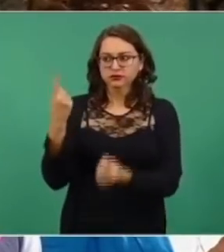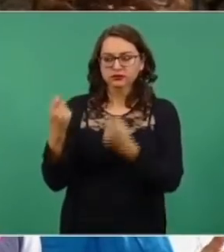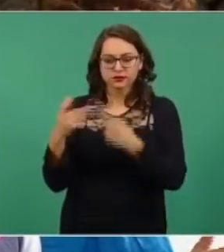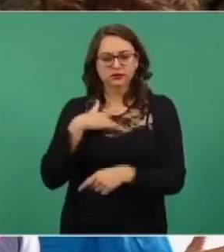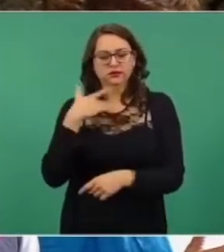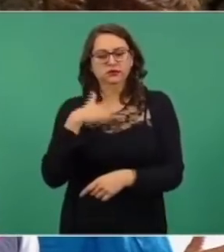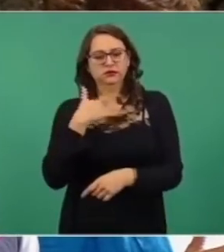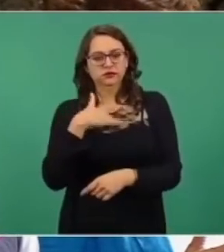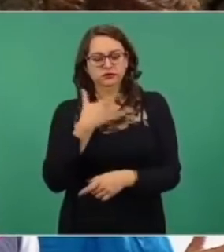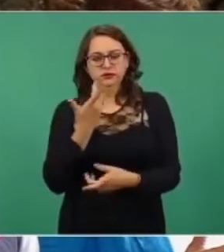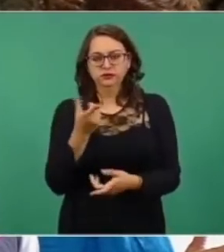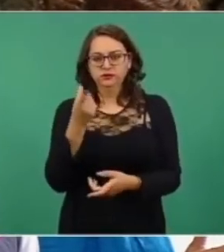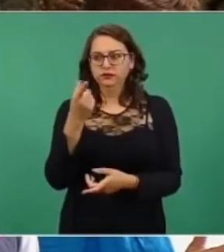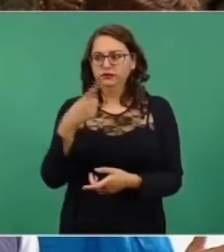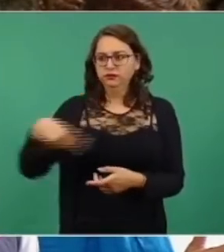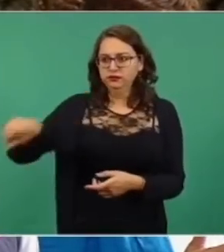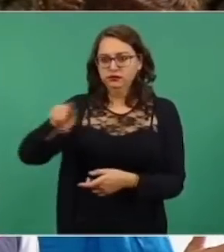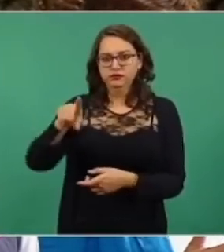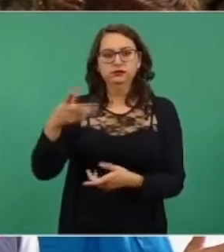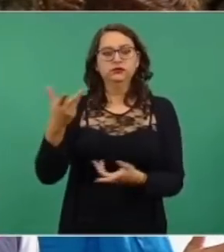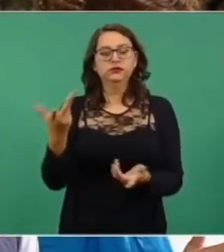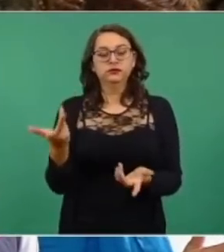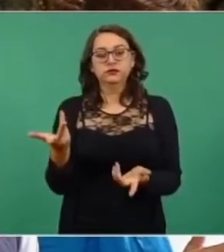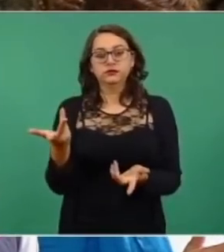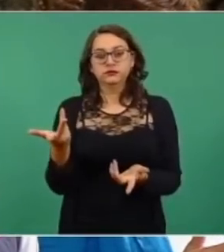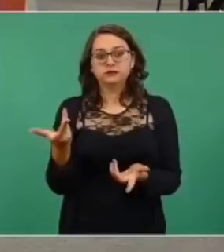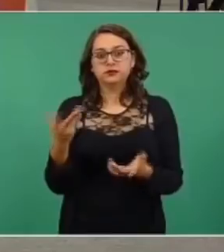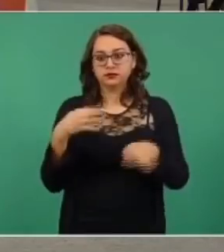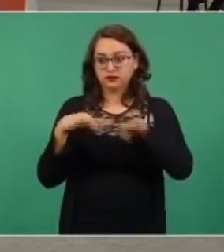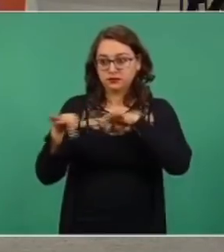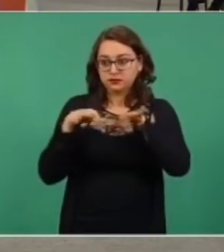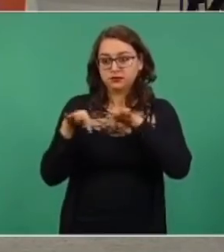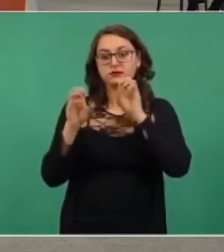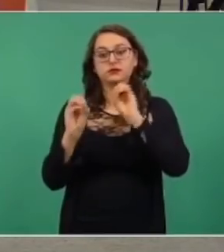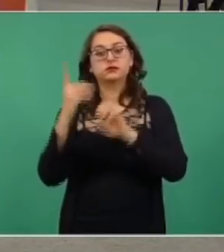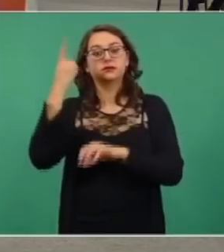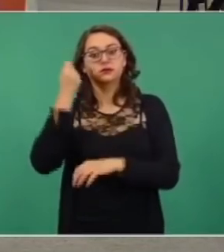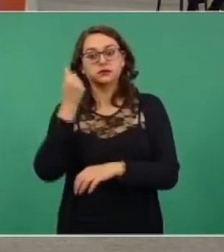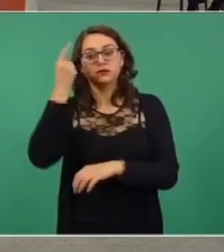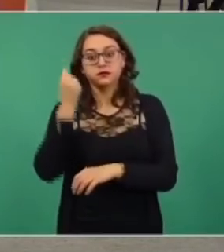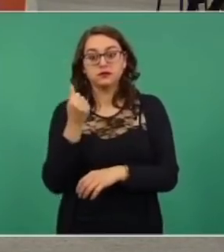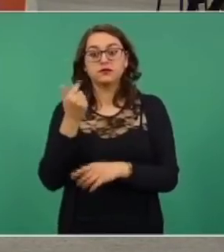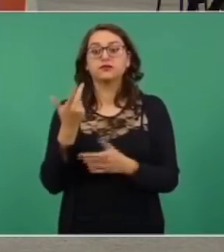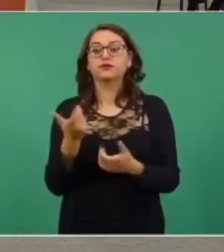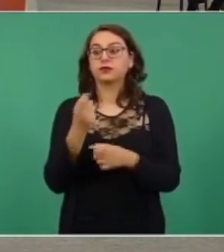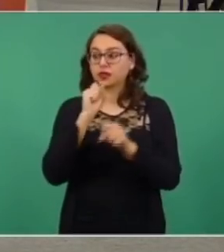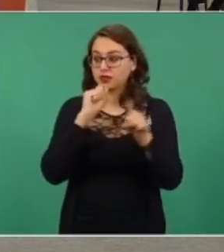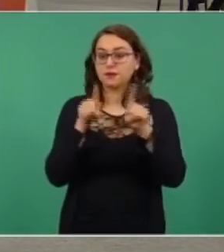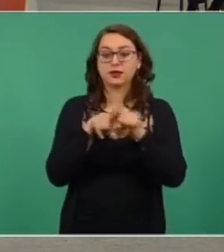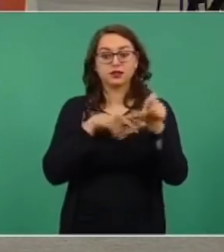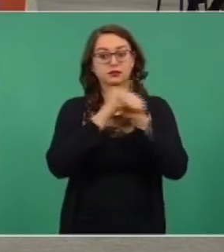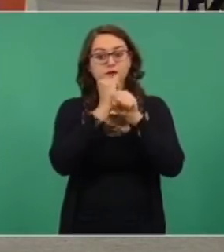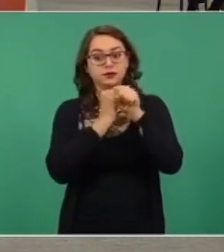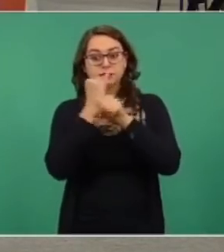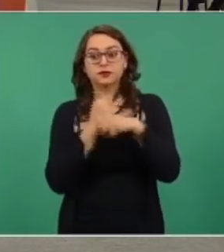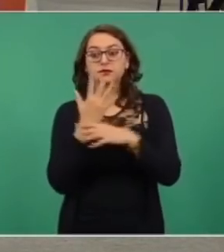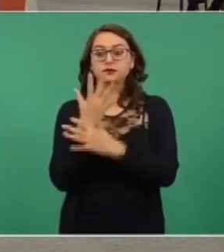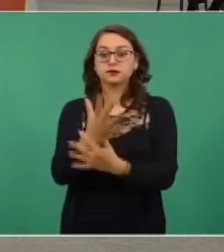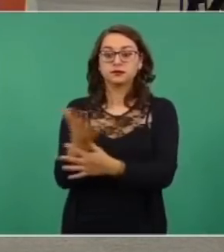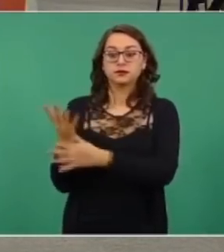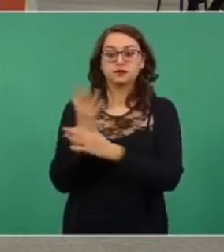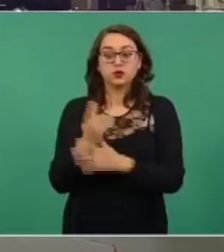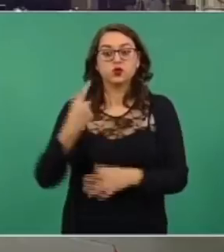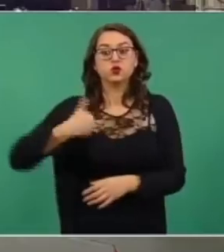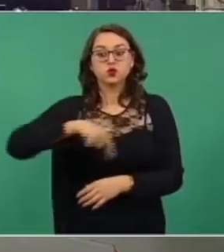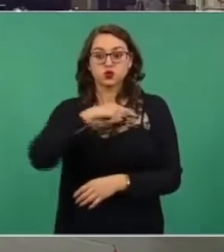estas personas, estos todavía trabajadores o bien jubilados y hasta investigadores que, bueno, pues dicen,